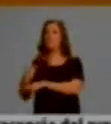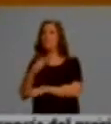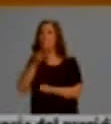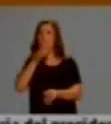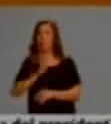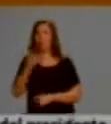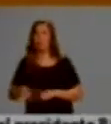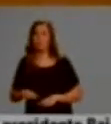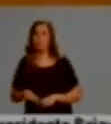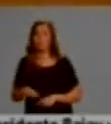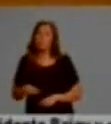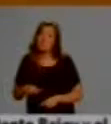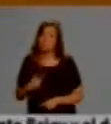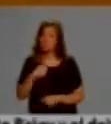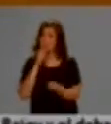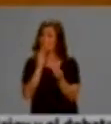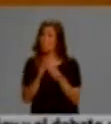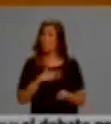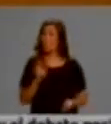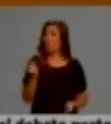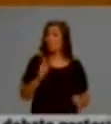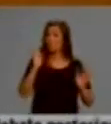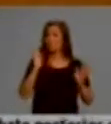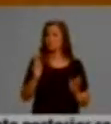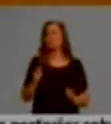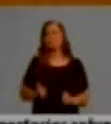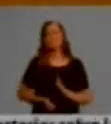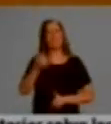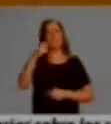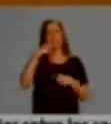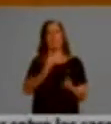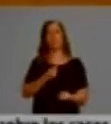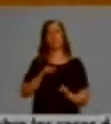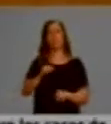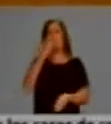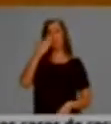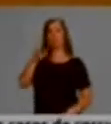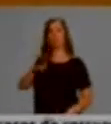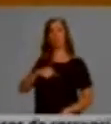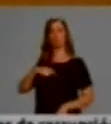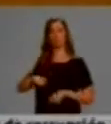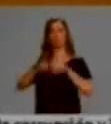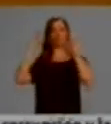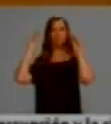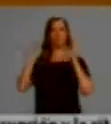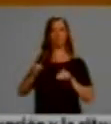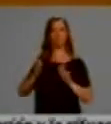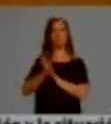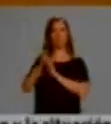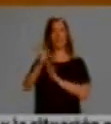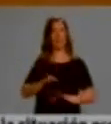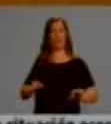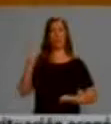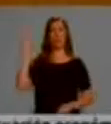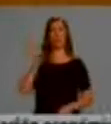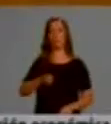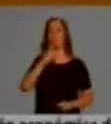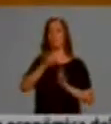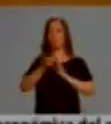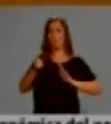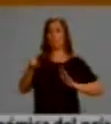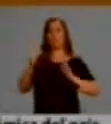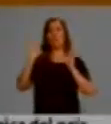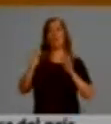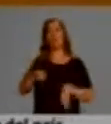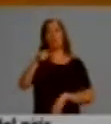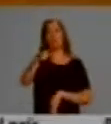dos cosas. Le diré más. Con su actitud numantina de no explicar nada en este Congreso, ha